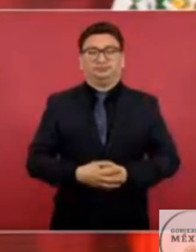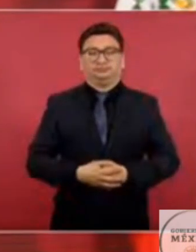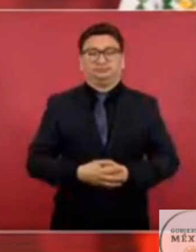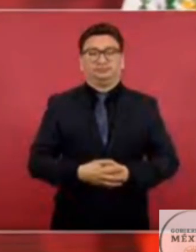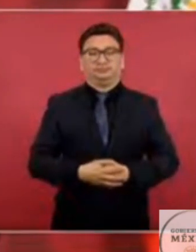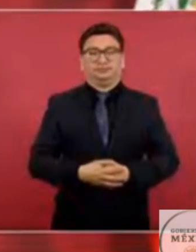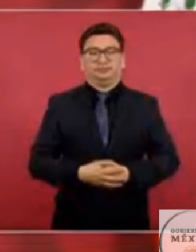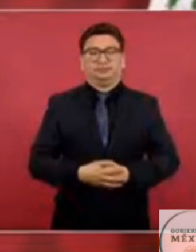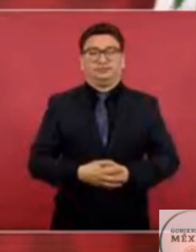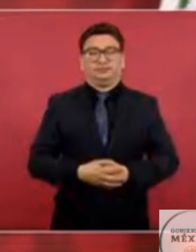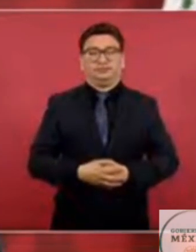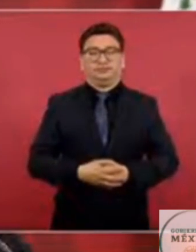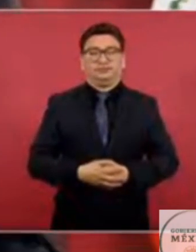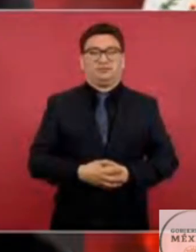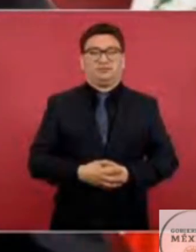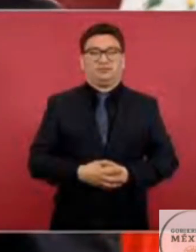Y vuelvo